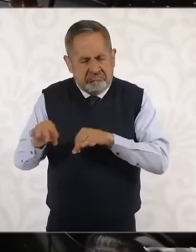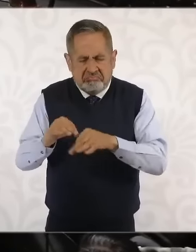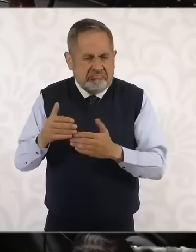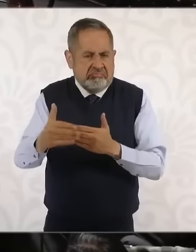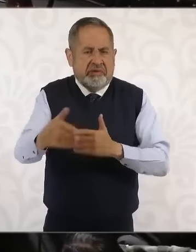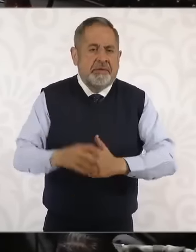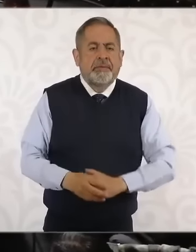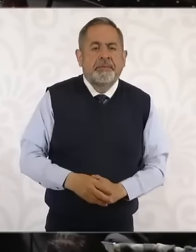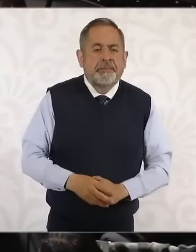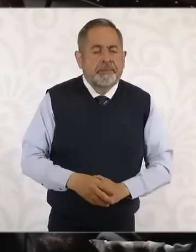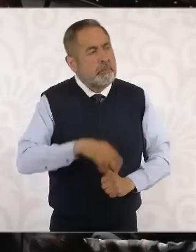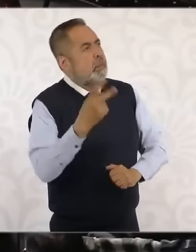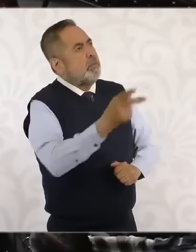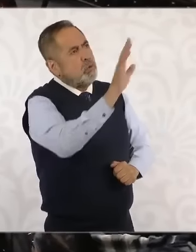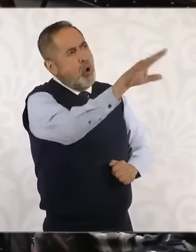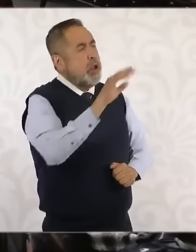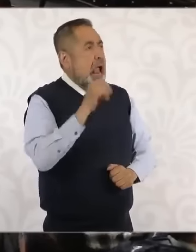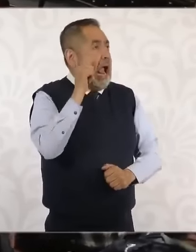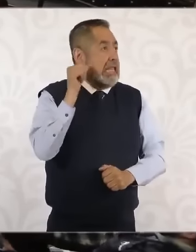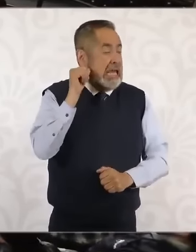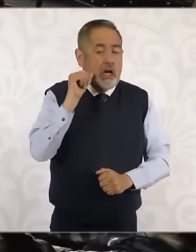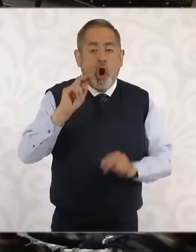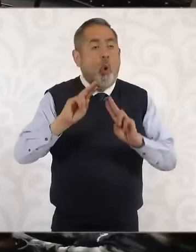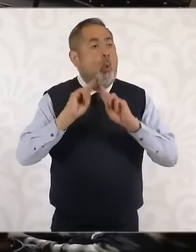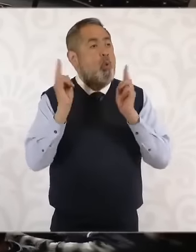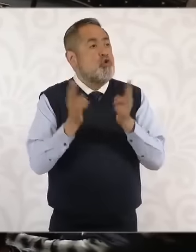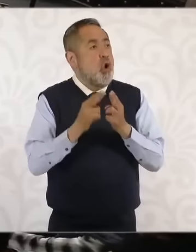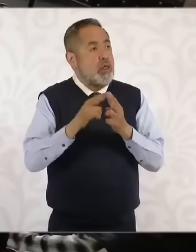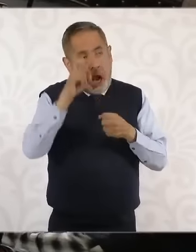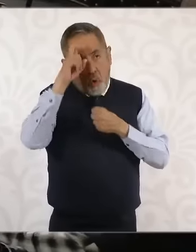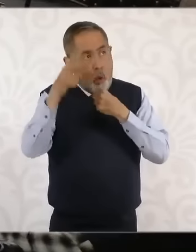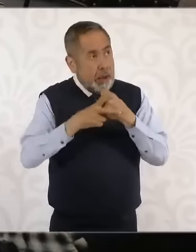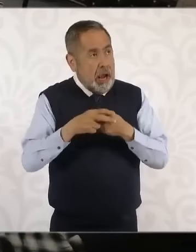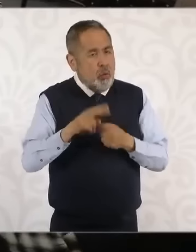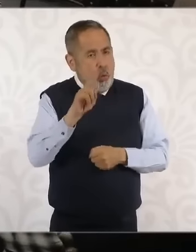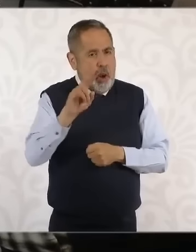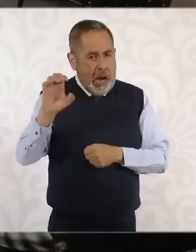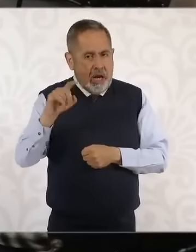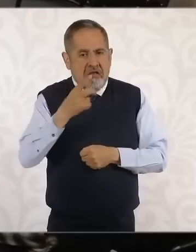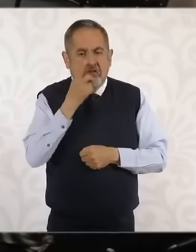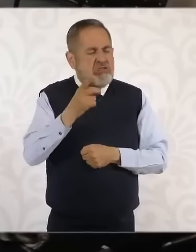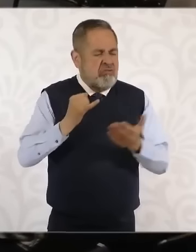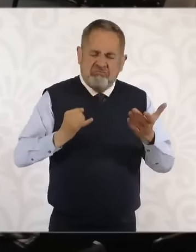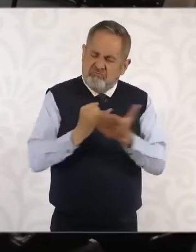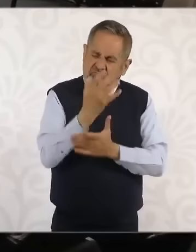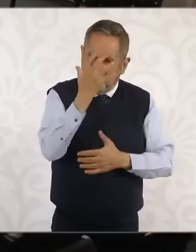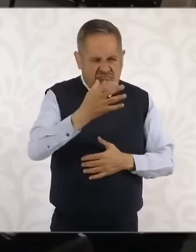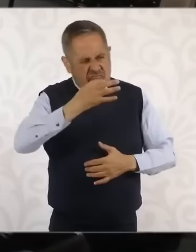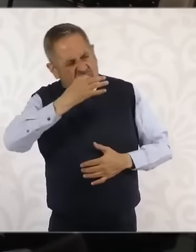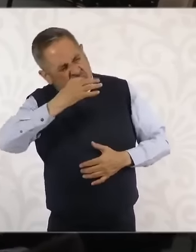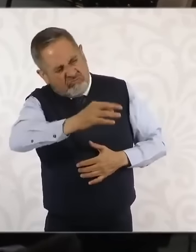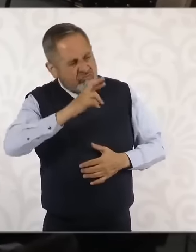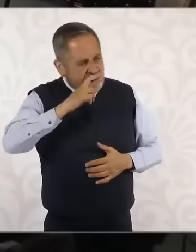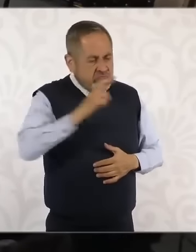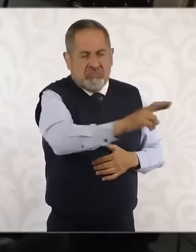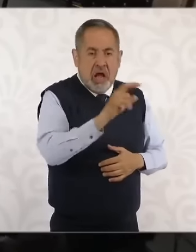La Unión Europea también ayer pues dice o promete que va a dar una respuesta firme a Donald Trump, a las amenazas